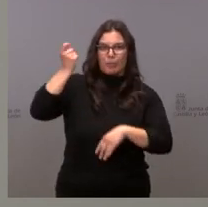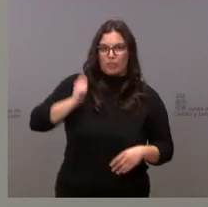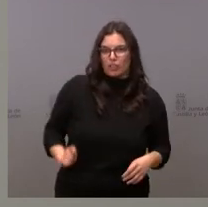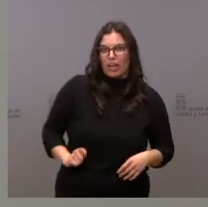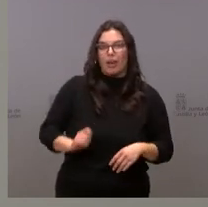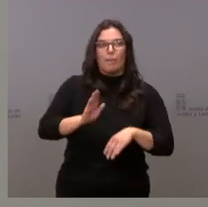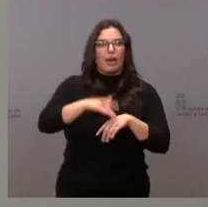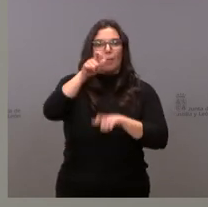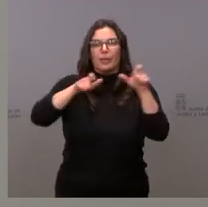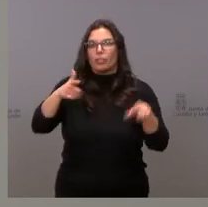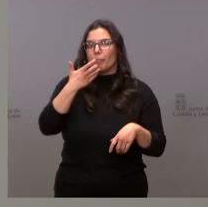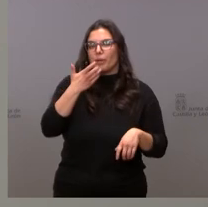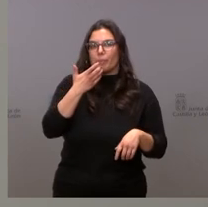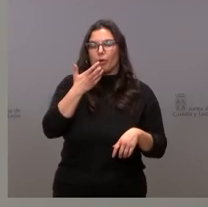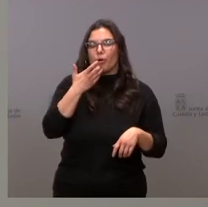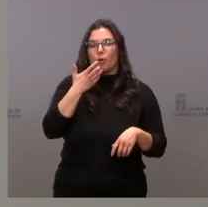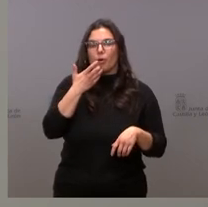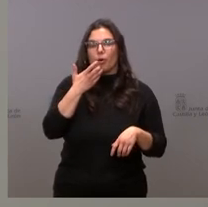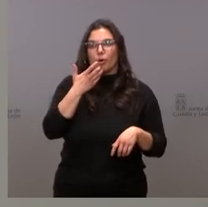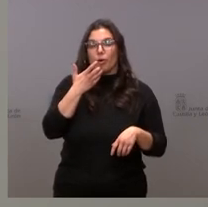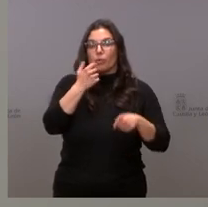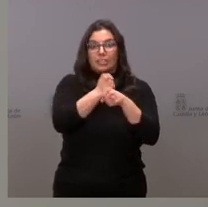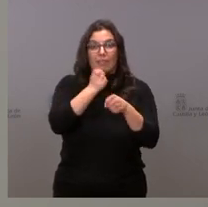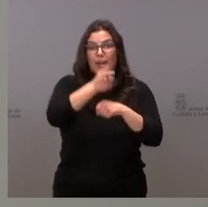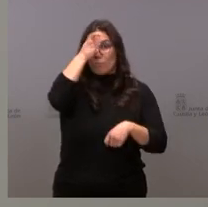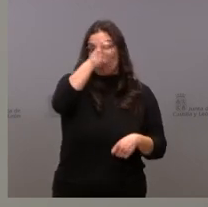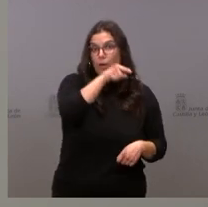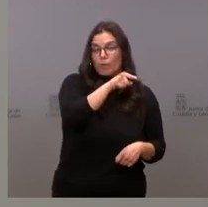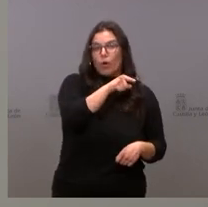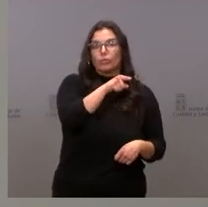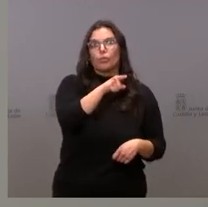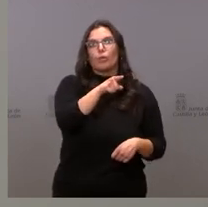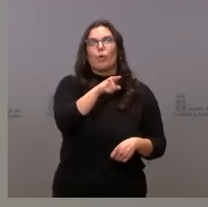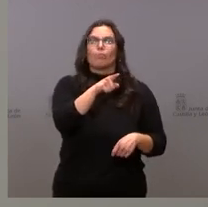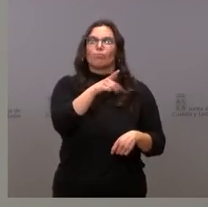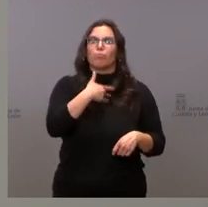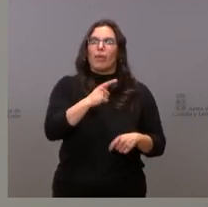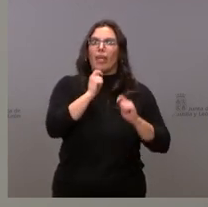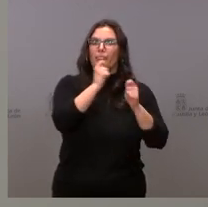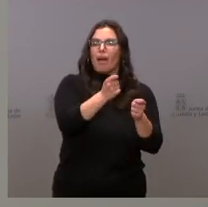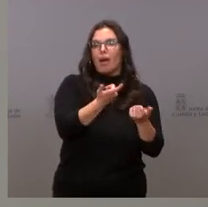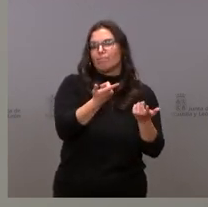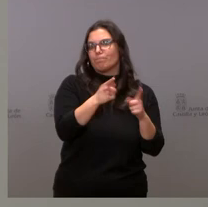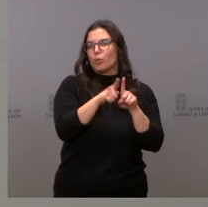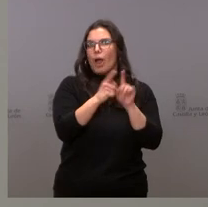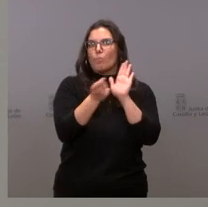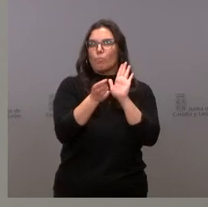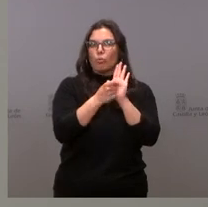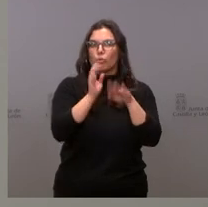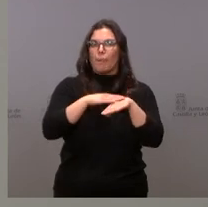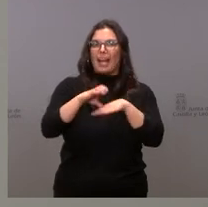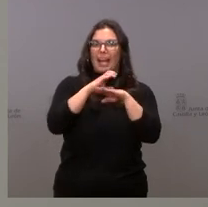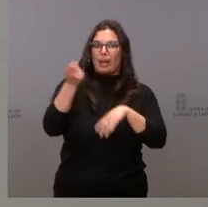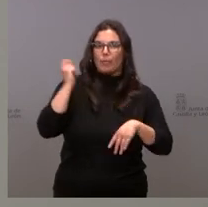que viven que perdón a los profesionales que trabajan en el medio rural pues e incentivarles de alguna manera en la carrera profesional para